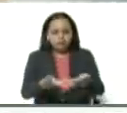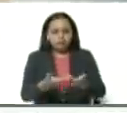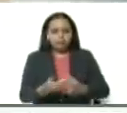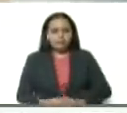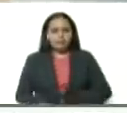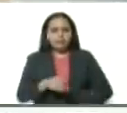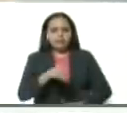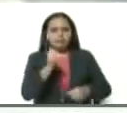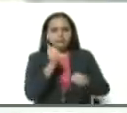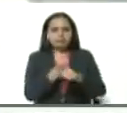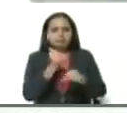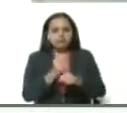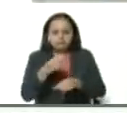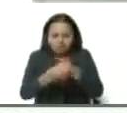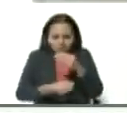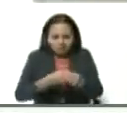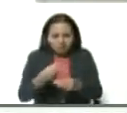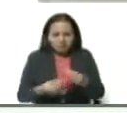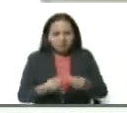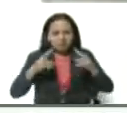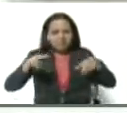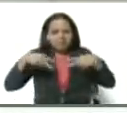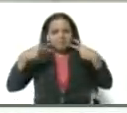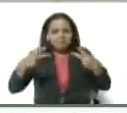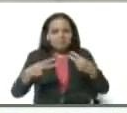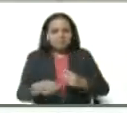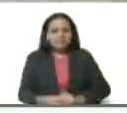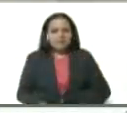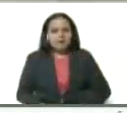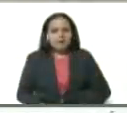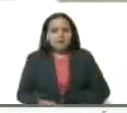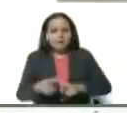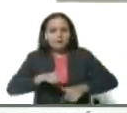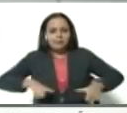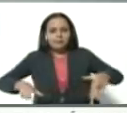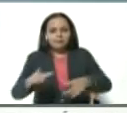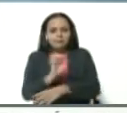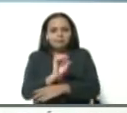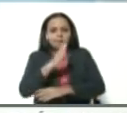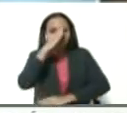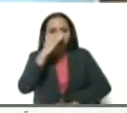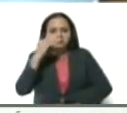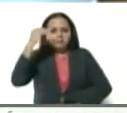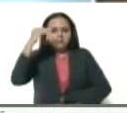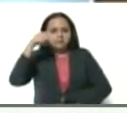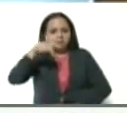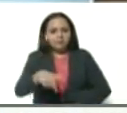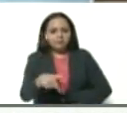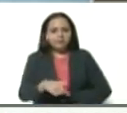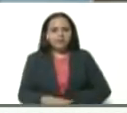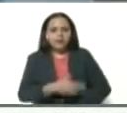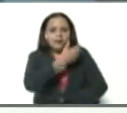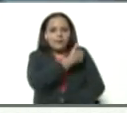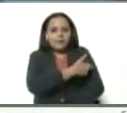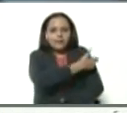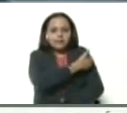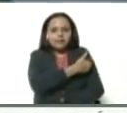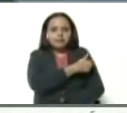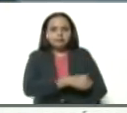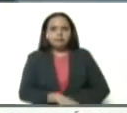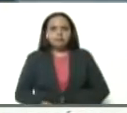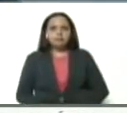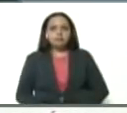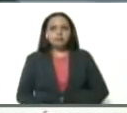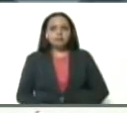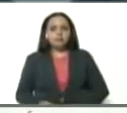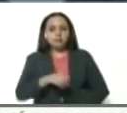esta obra, el cual es la rehabilitación de la sala de emergencia de adultos de este hospital. Es